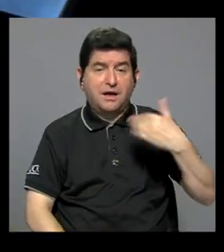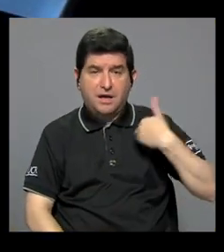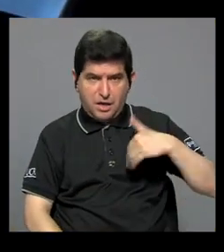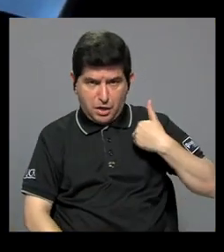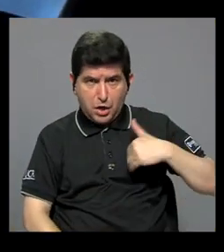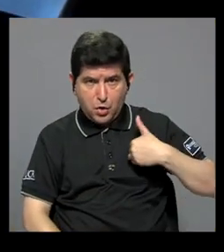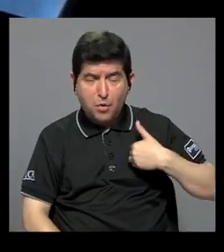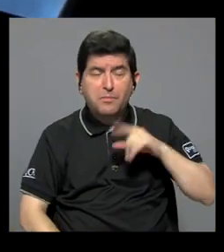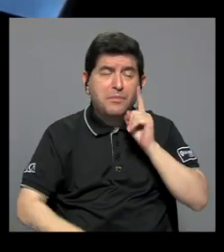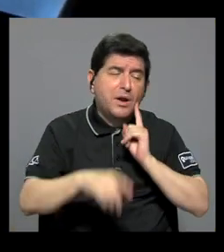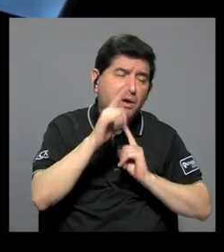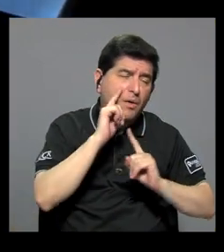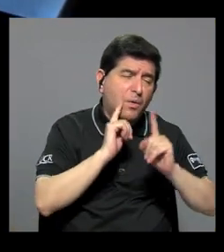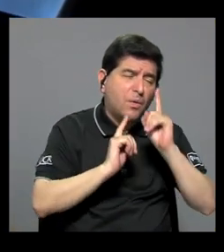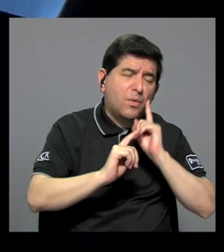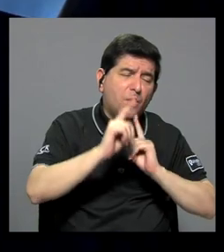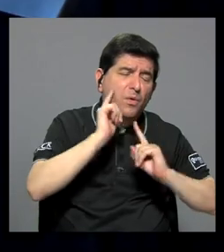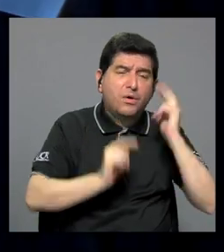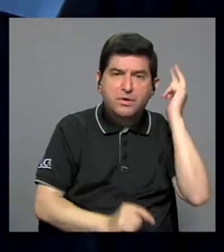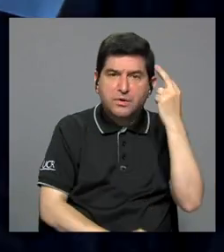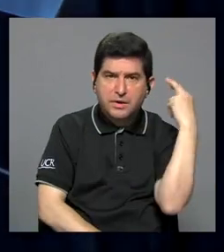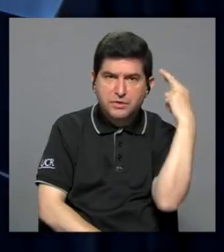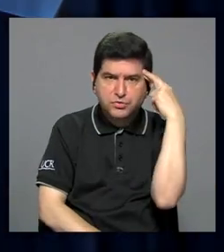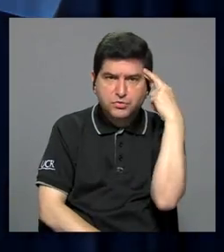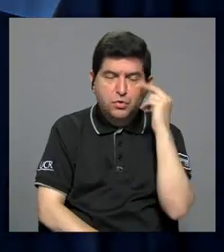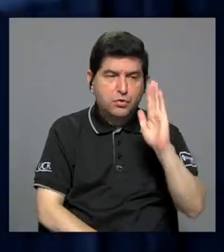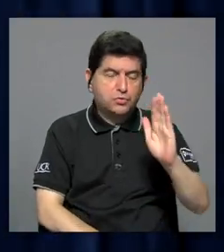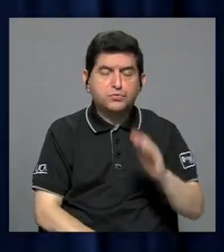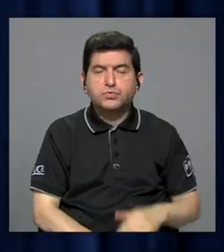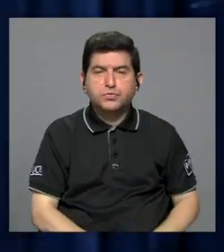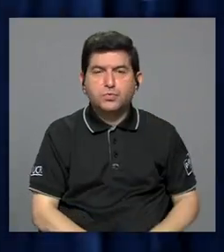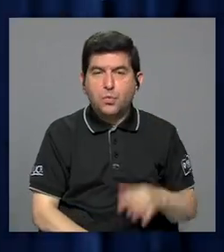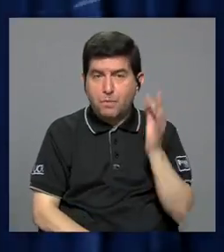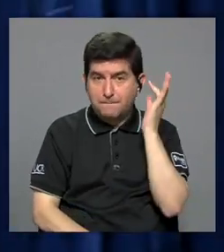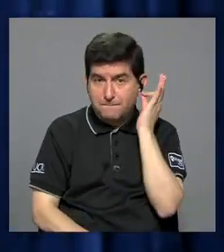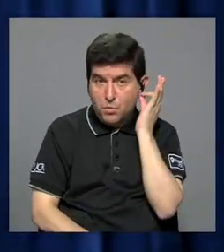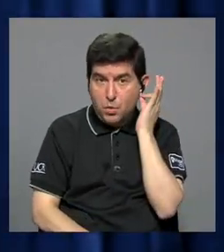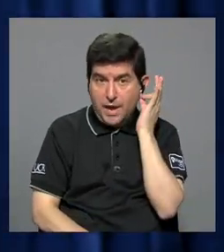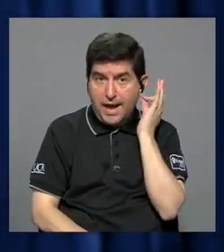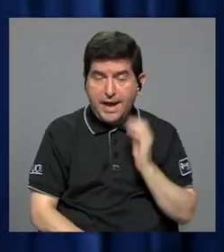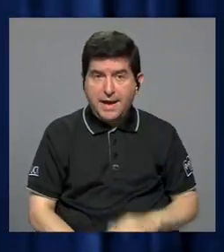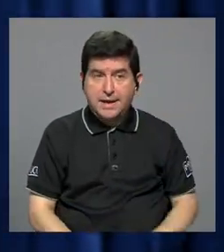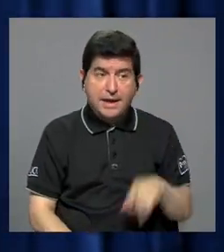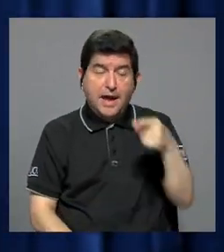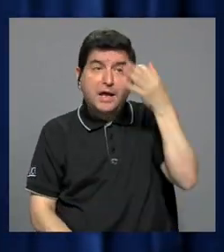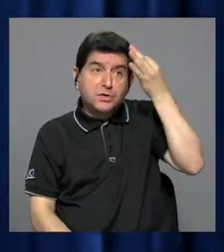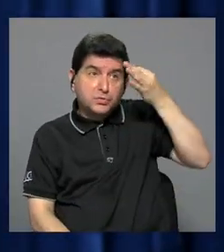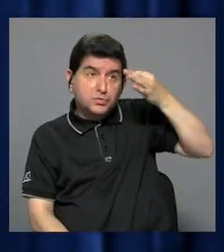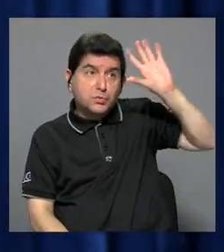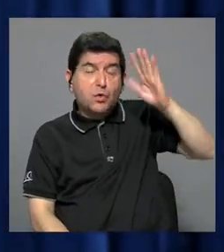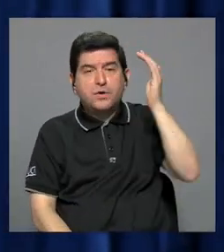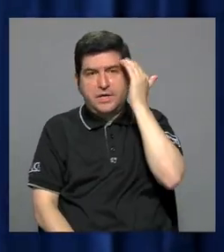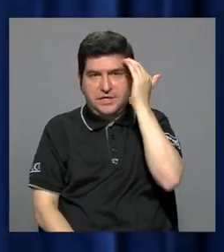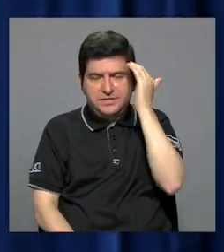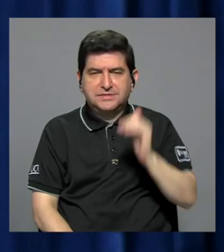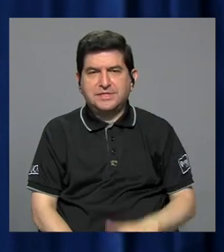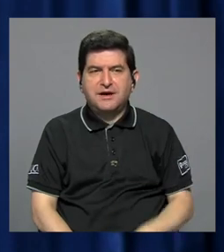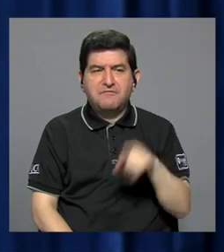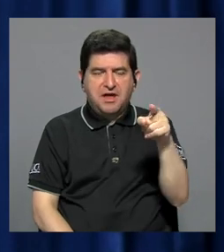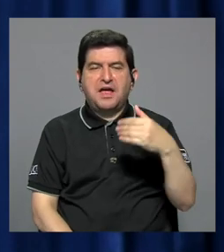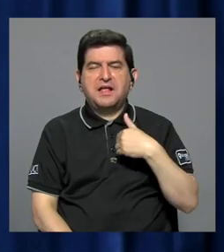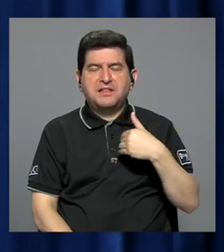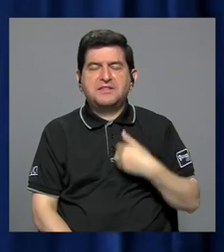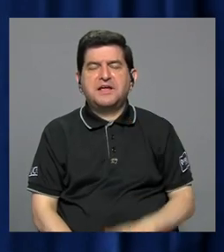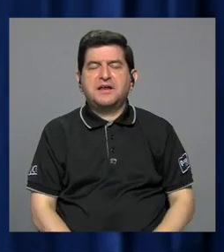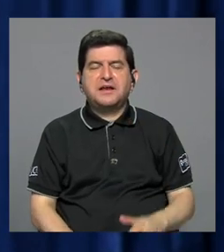masculino llorando porque su mujer, él supone y sabe que su mujer tiene un